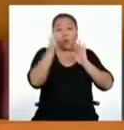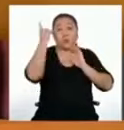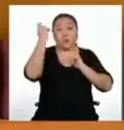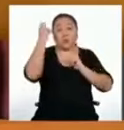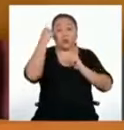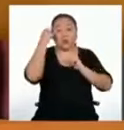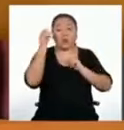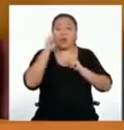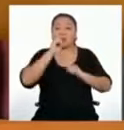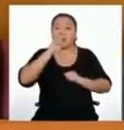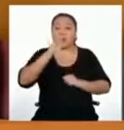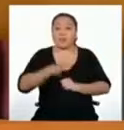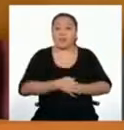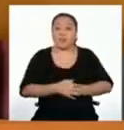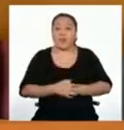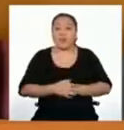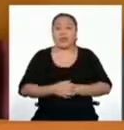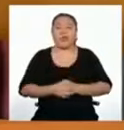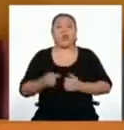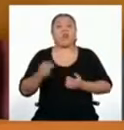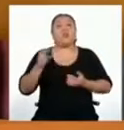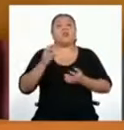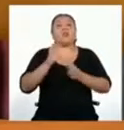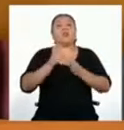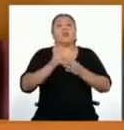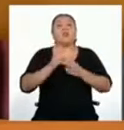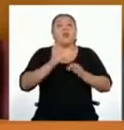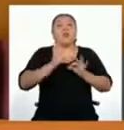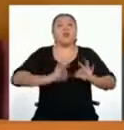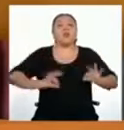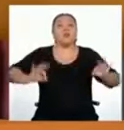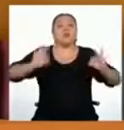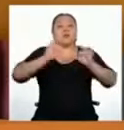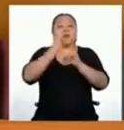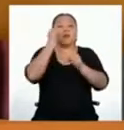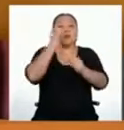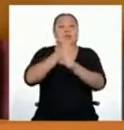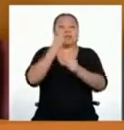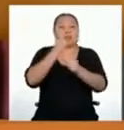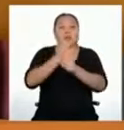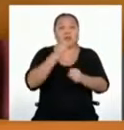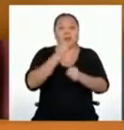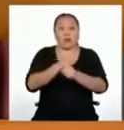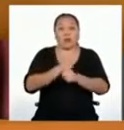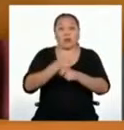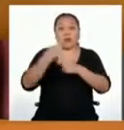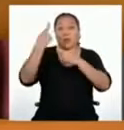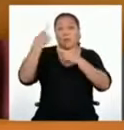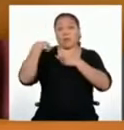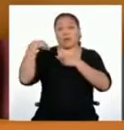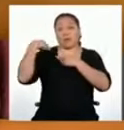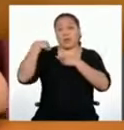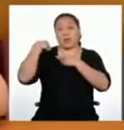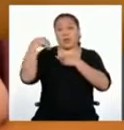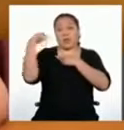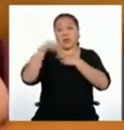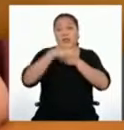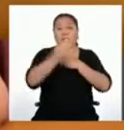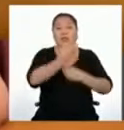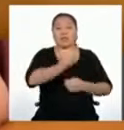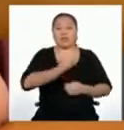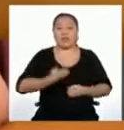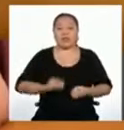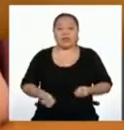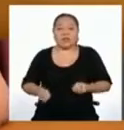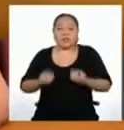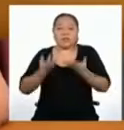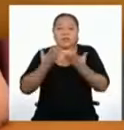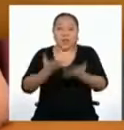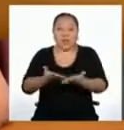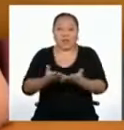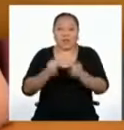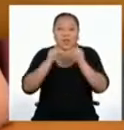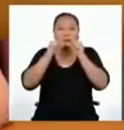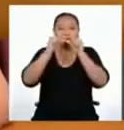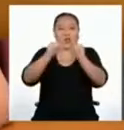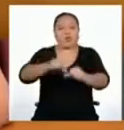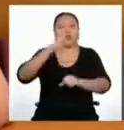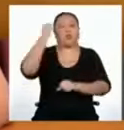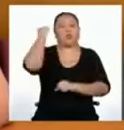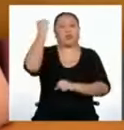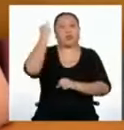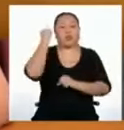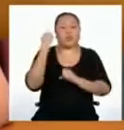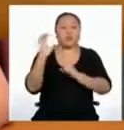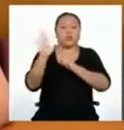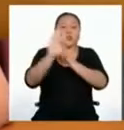los principales deberes del Estado está garantizar la vigencia de los derechos humanos, proteger